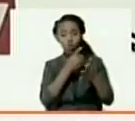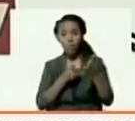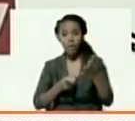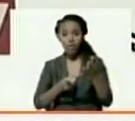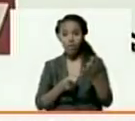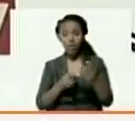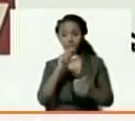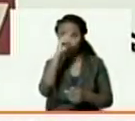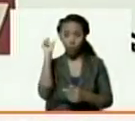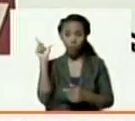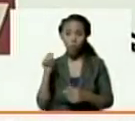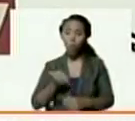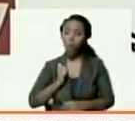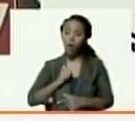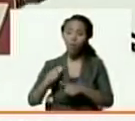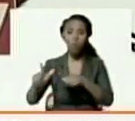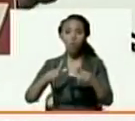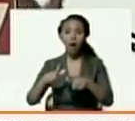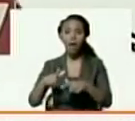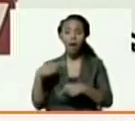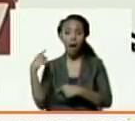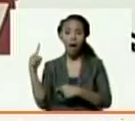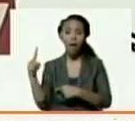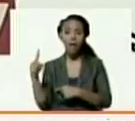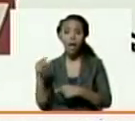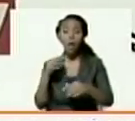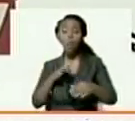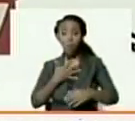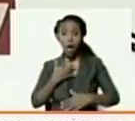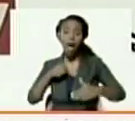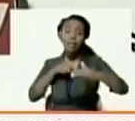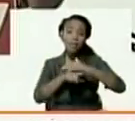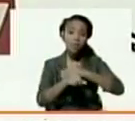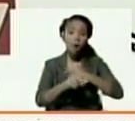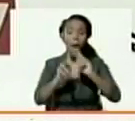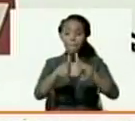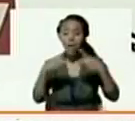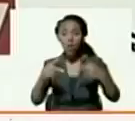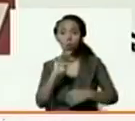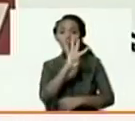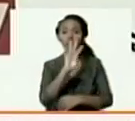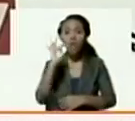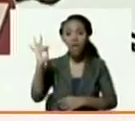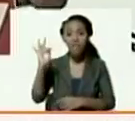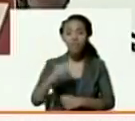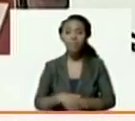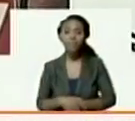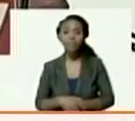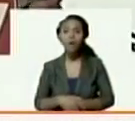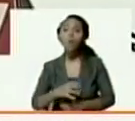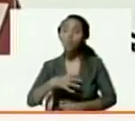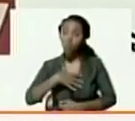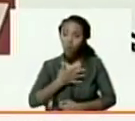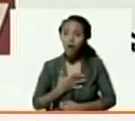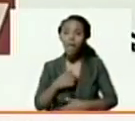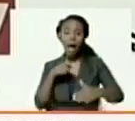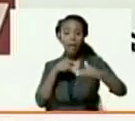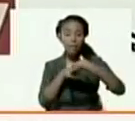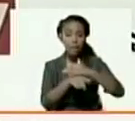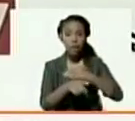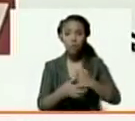partido en cualquier lugar que esté, podrá tener acceso al periódico 4F, podrá tener acceso